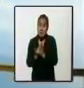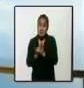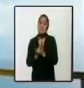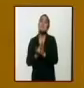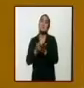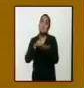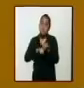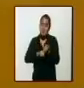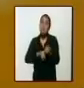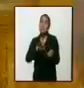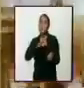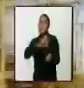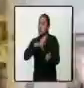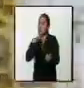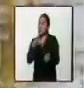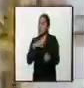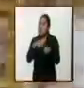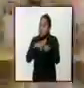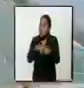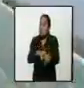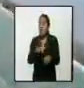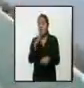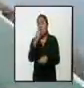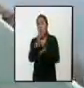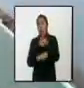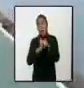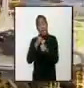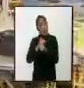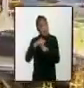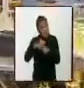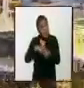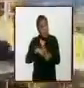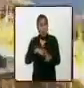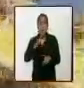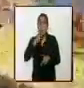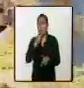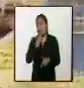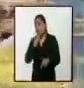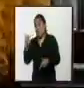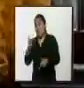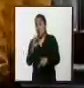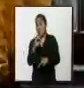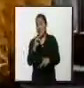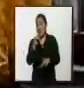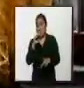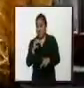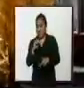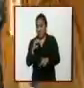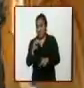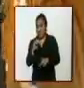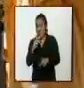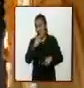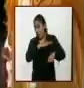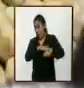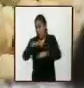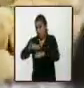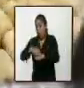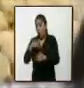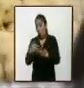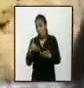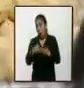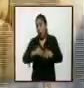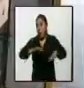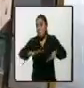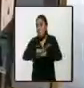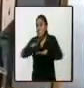Situación que prevé continúe por lo menos dos o tres años, aunque el señor Octavio Romero, acuérdese que esta misma semana dijo que los números empiezan a ser